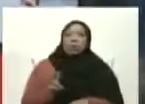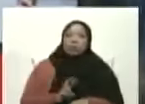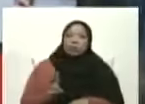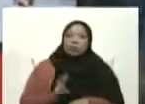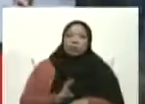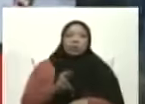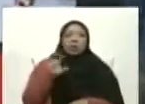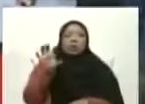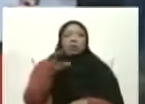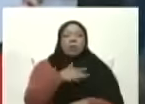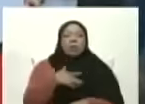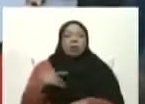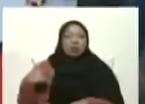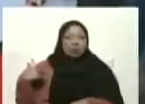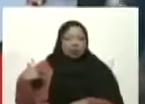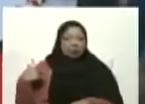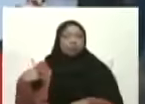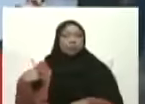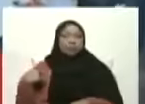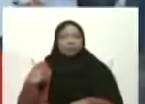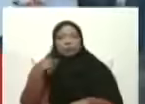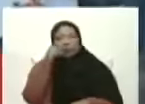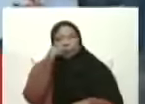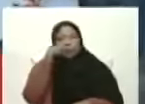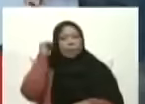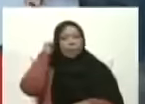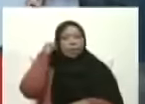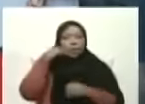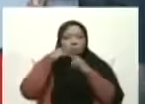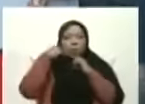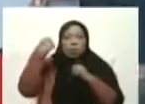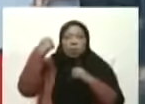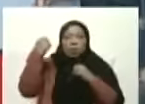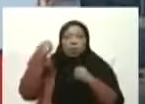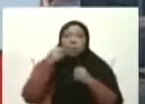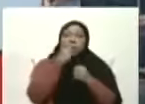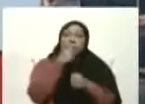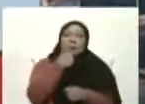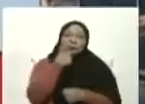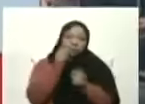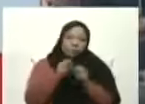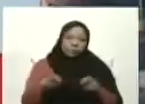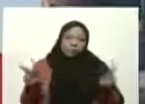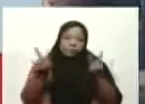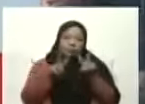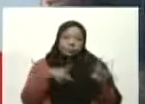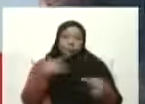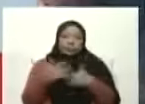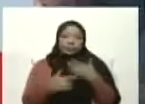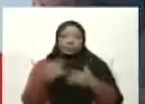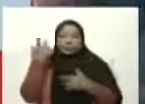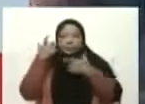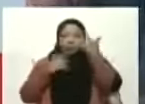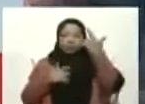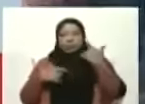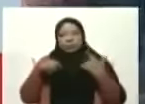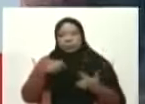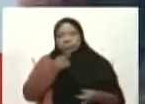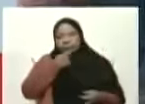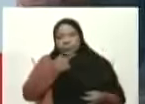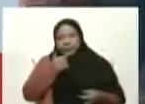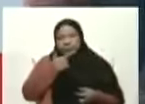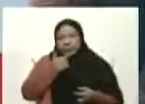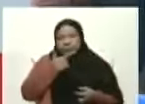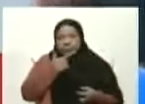esta patria querida, de hombres luchadores, aguerridos, valientes, de esta patria chavista, de esta patria